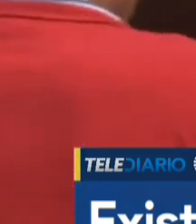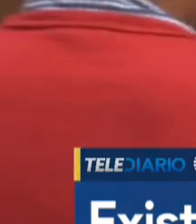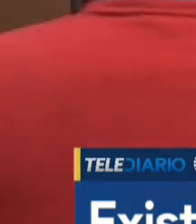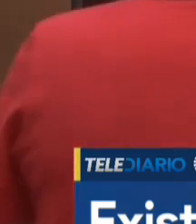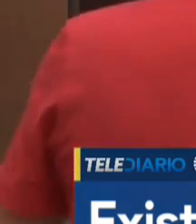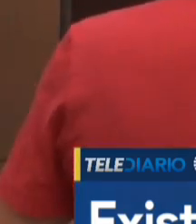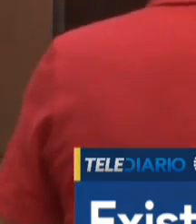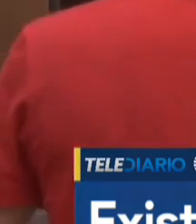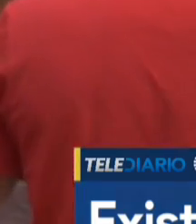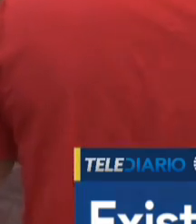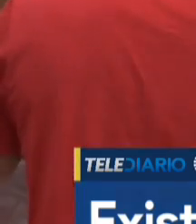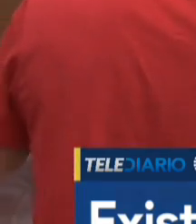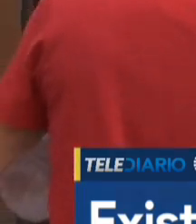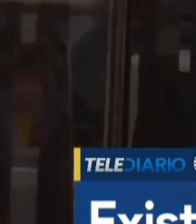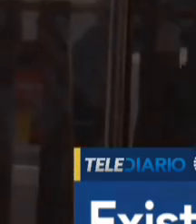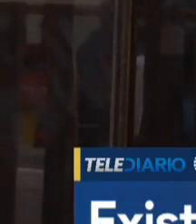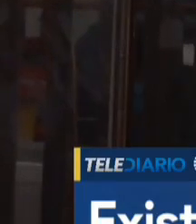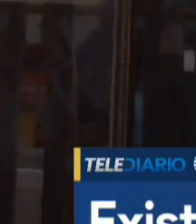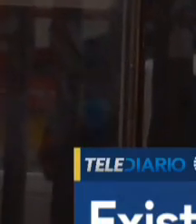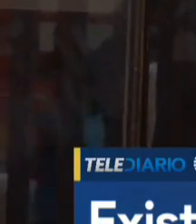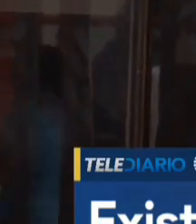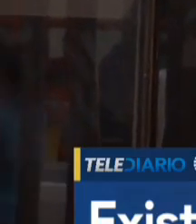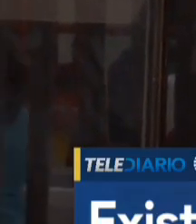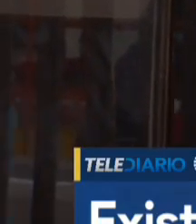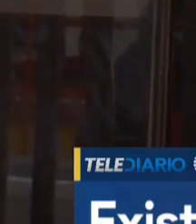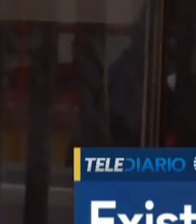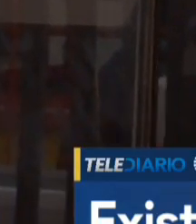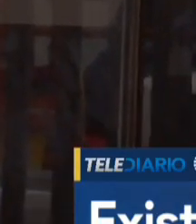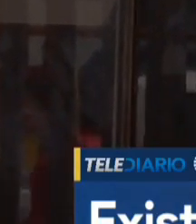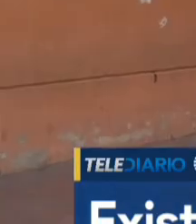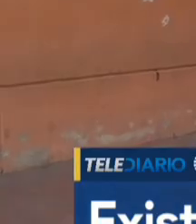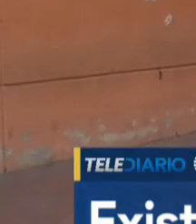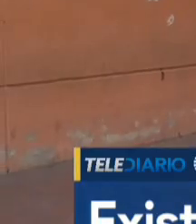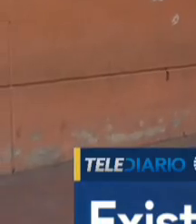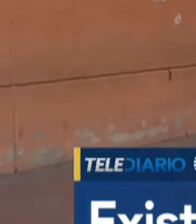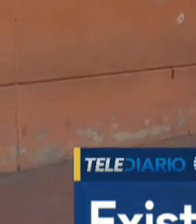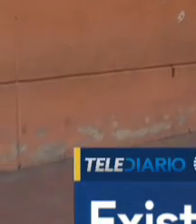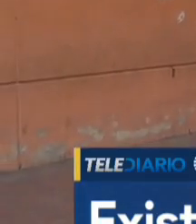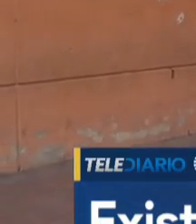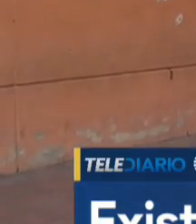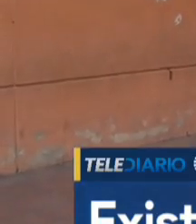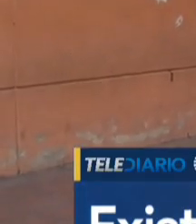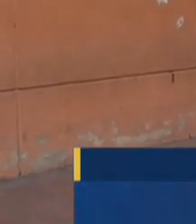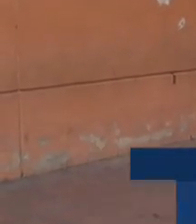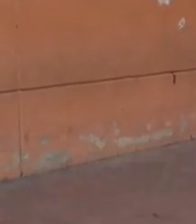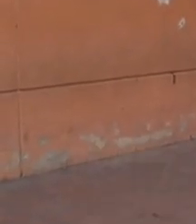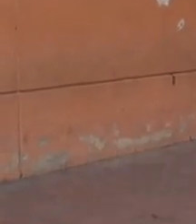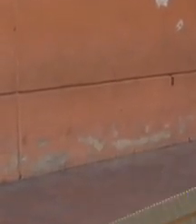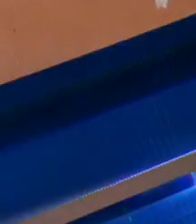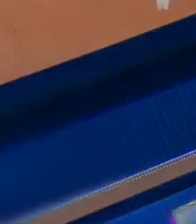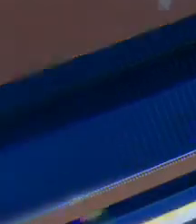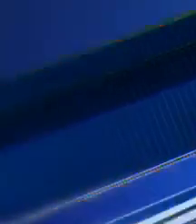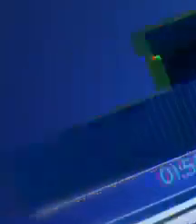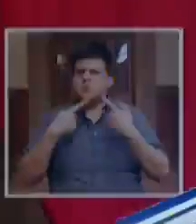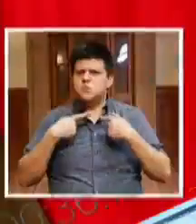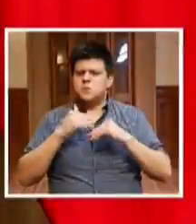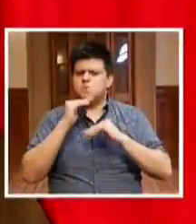son 18 estados de la República los que han revelado que tienen pacientes con esta enfermedad.